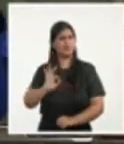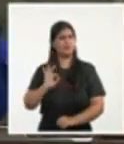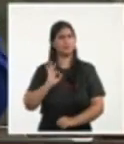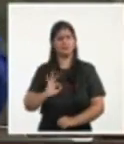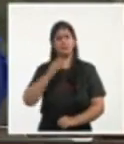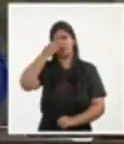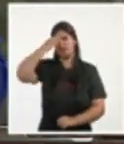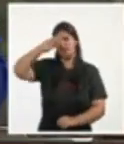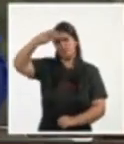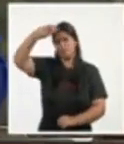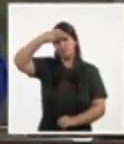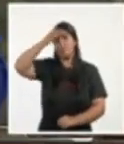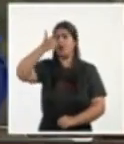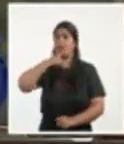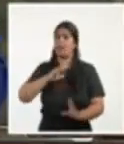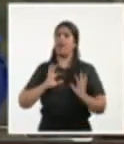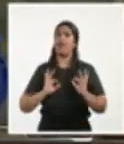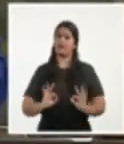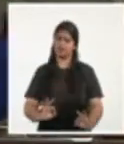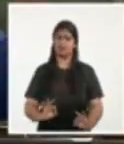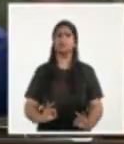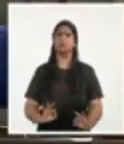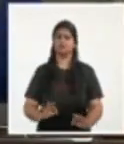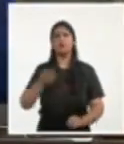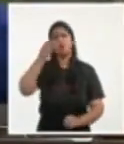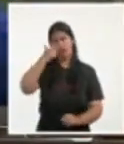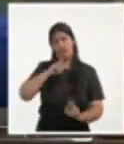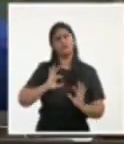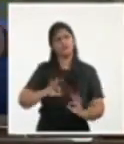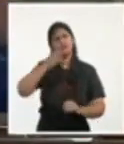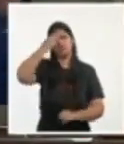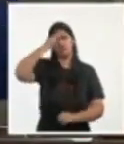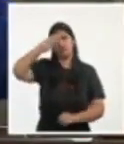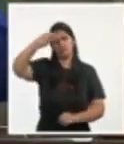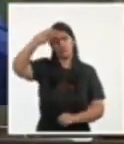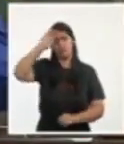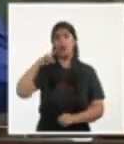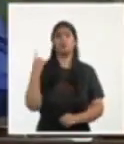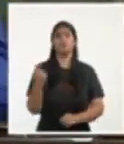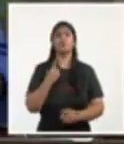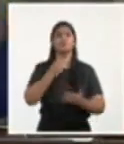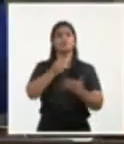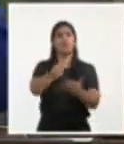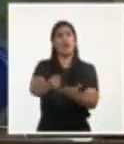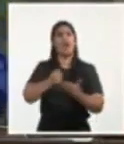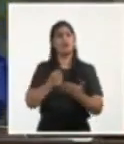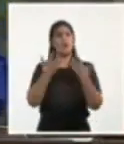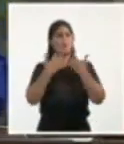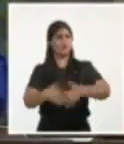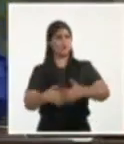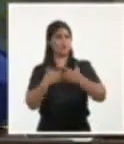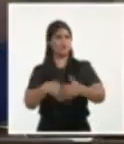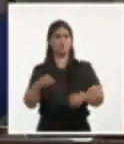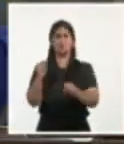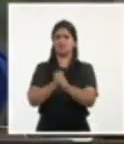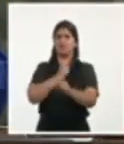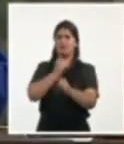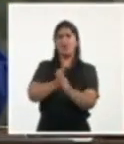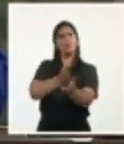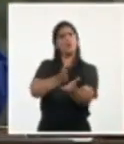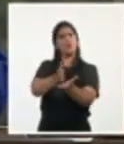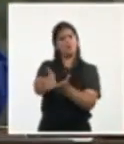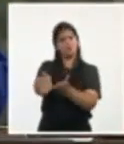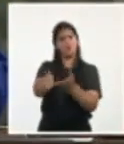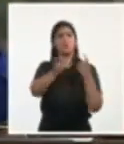de la gente para sobrepasar la adversidad, todos le alimentamos entonces la responsabilidad individual, la responsabilidad social,